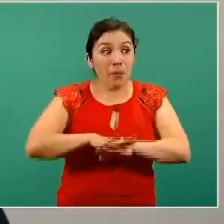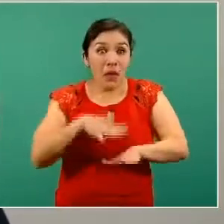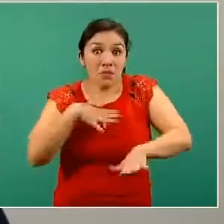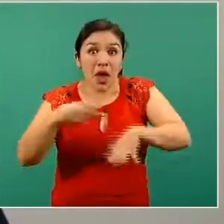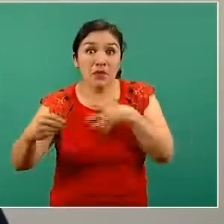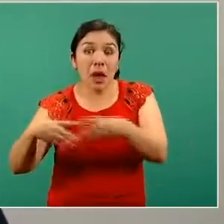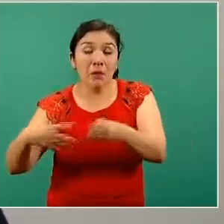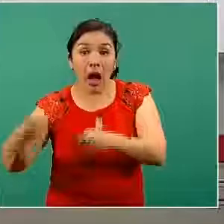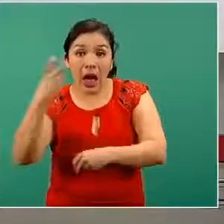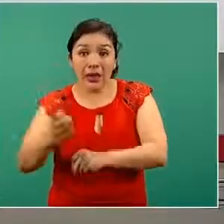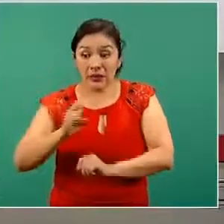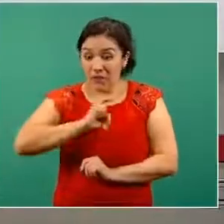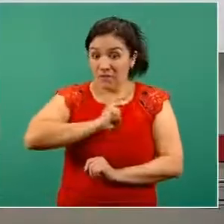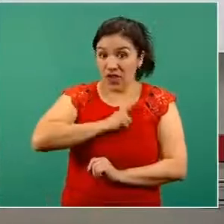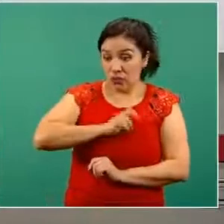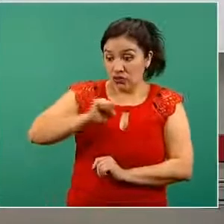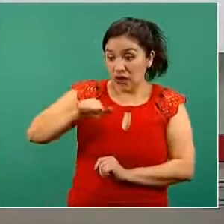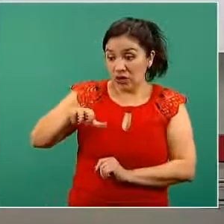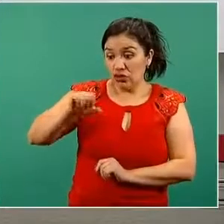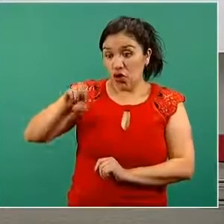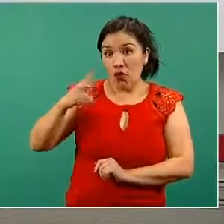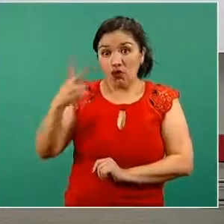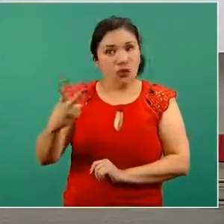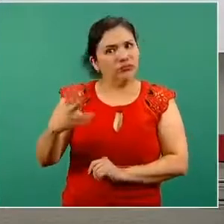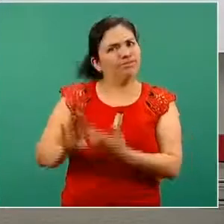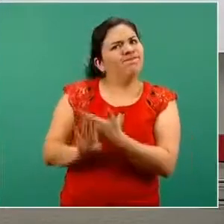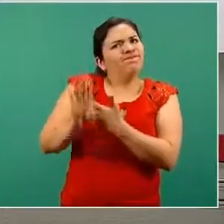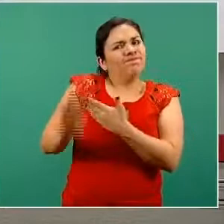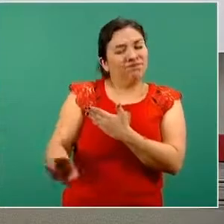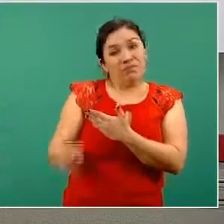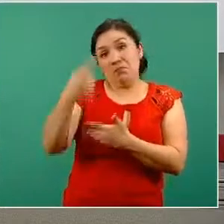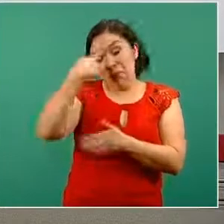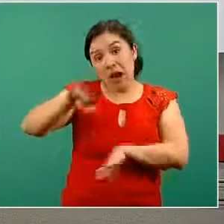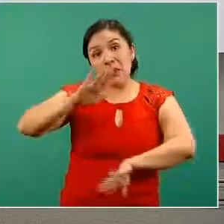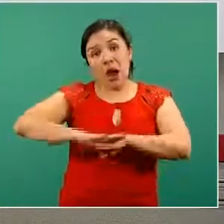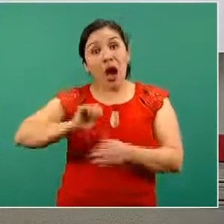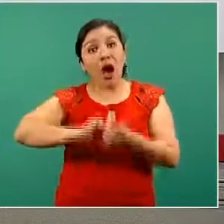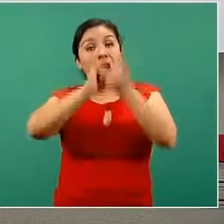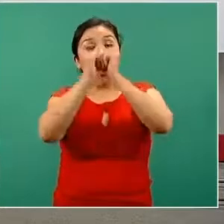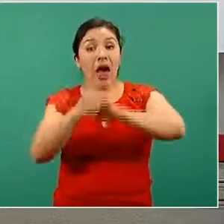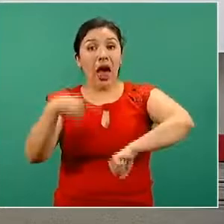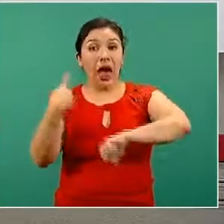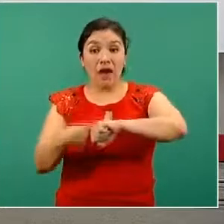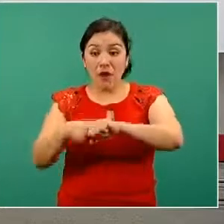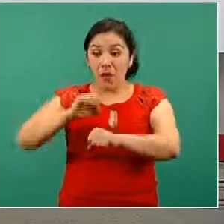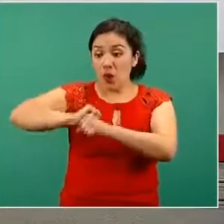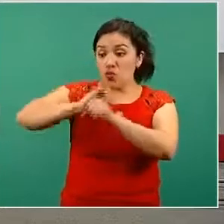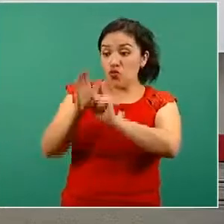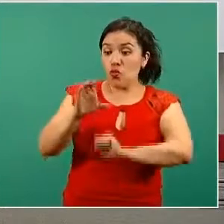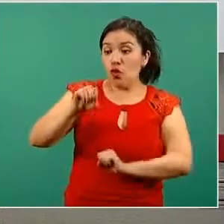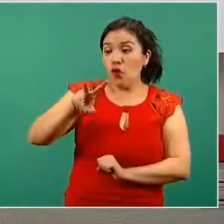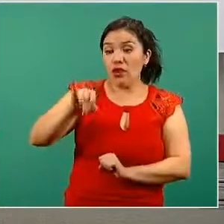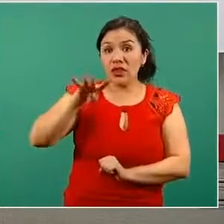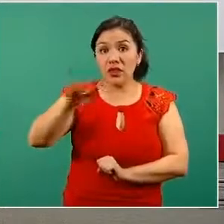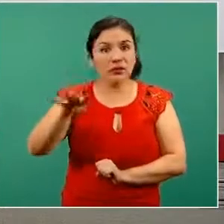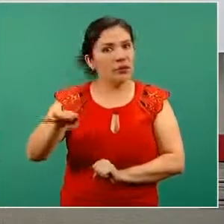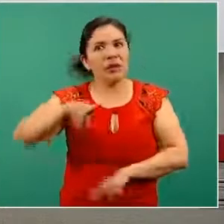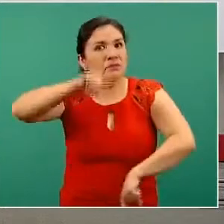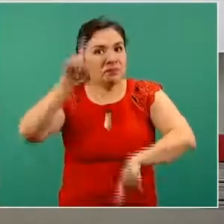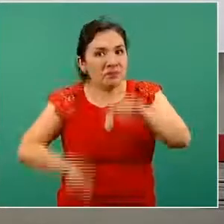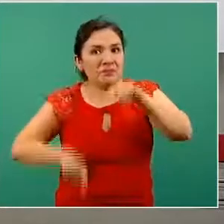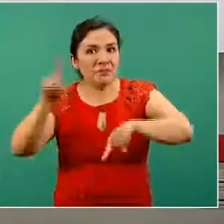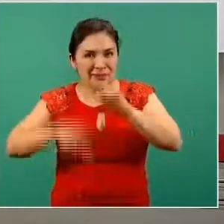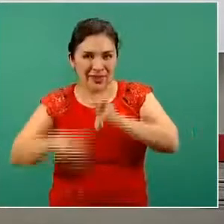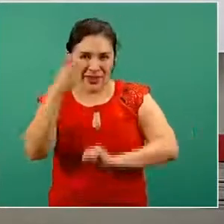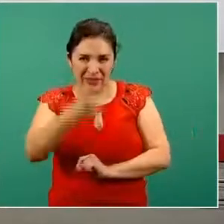contagiarnos del virus SARS-CoV-2 y por lo tanto no desarrollar la enfermedad de COVID-19, que como sabemos